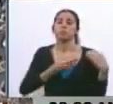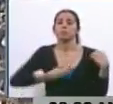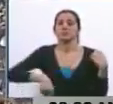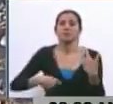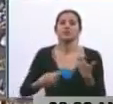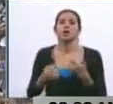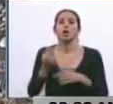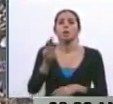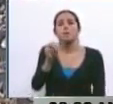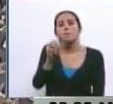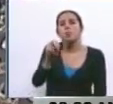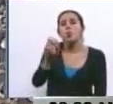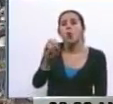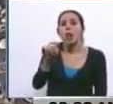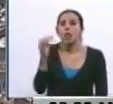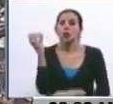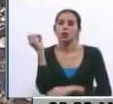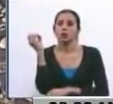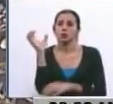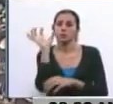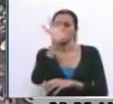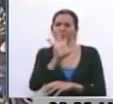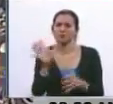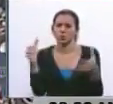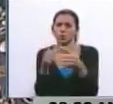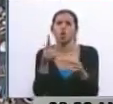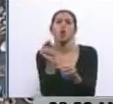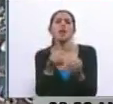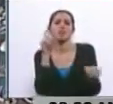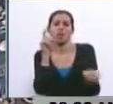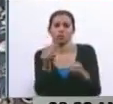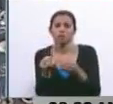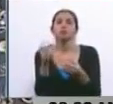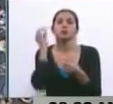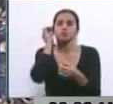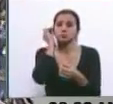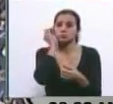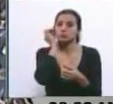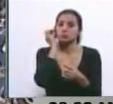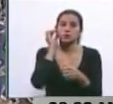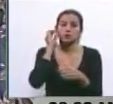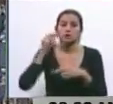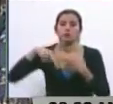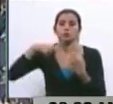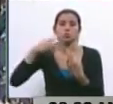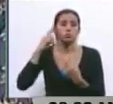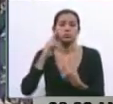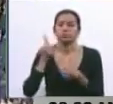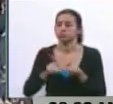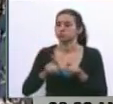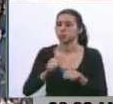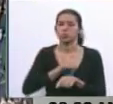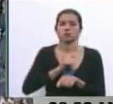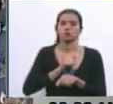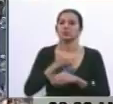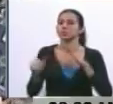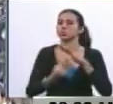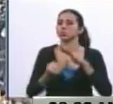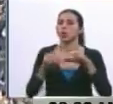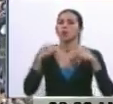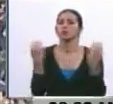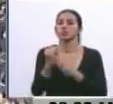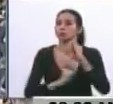estamos nosotros representando a todo lo que es la Revolución Bolivariana en todas las entidades internacionales. Así